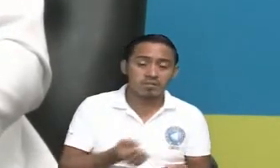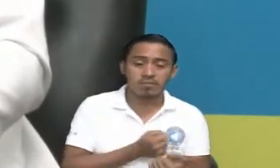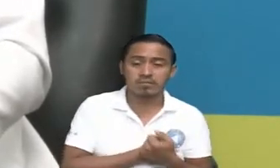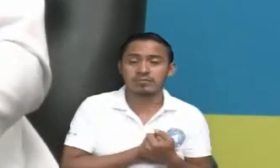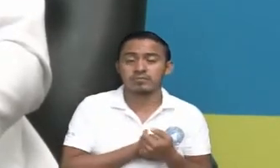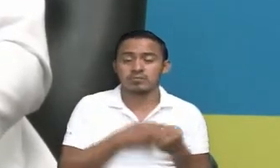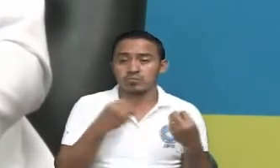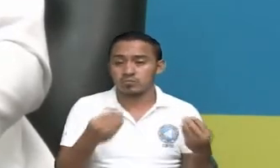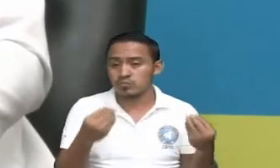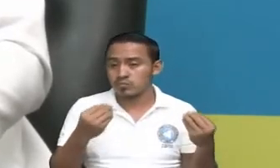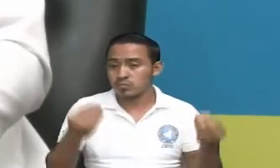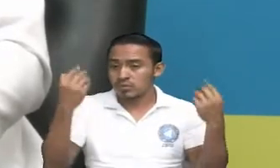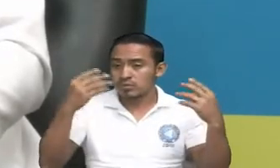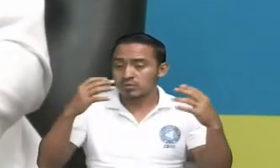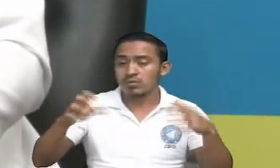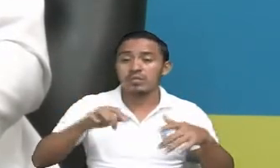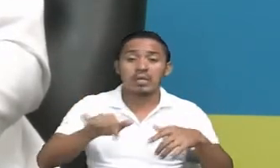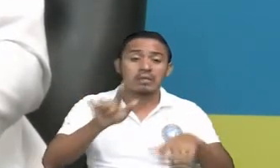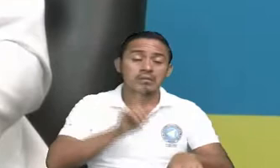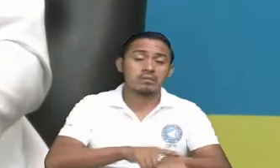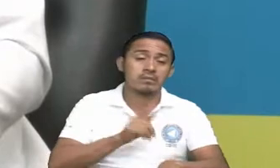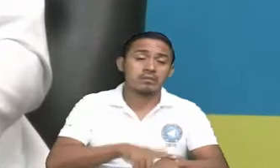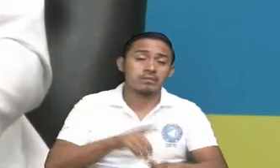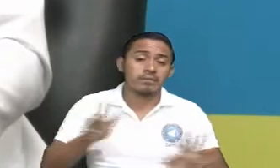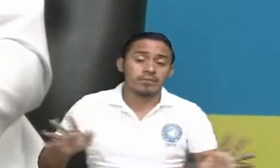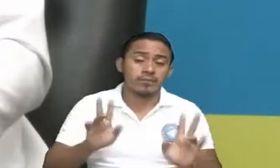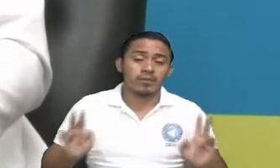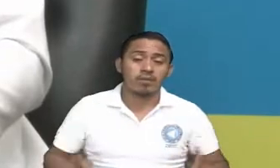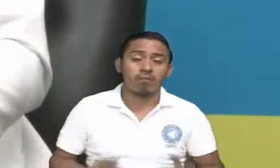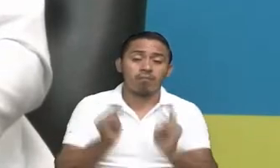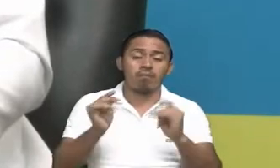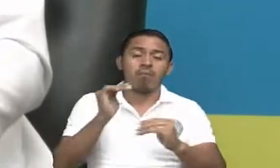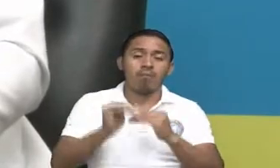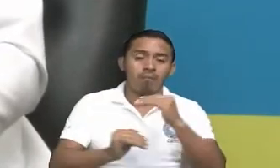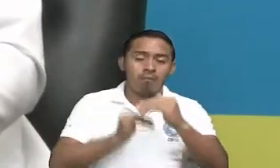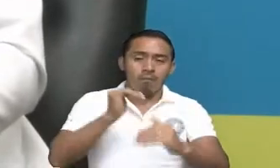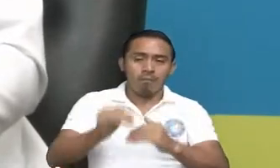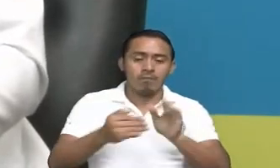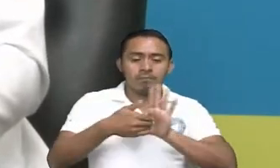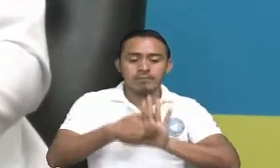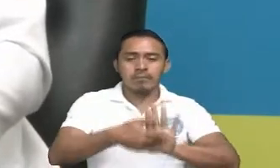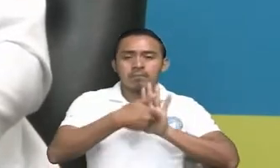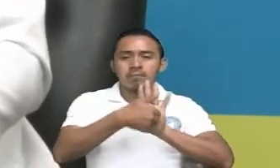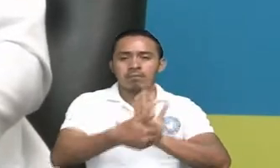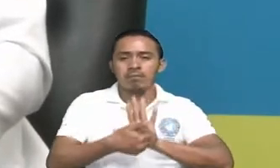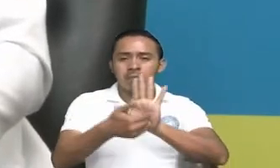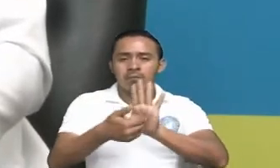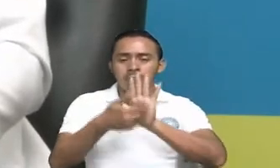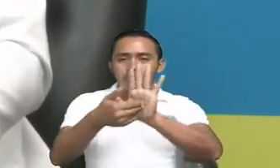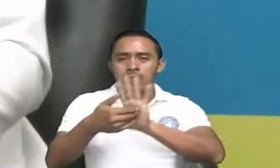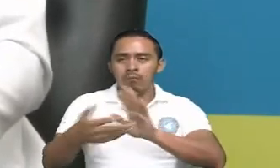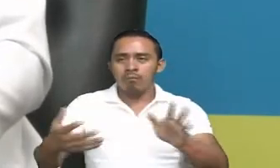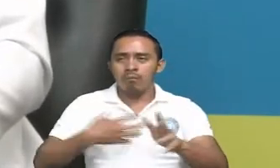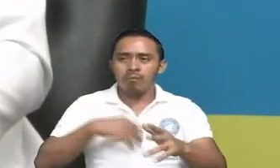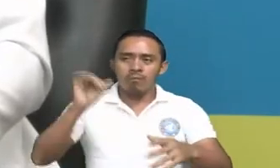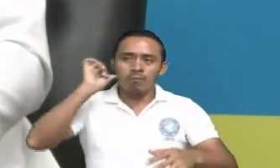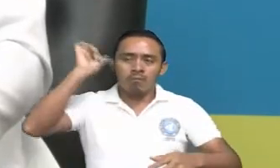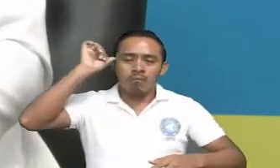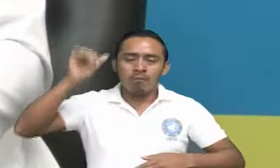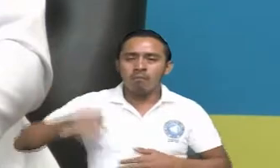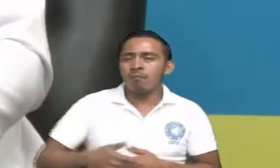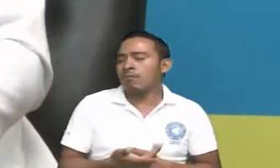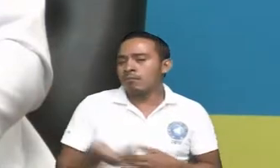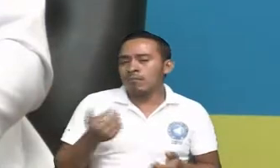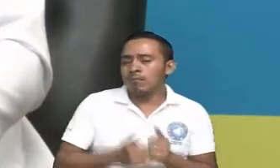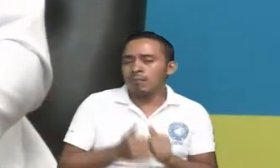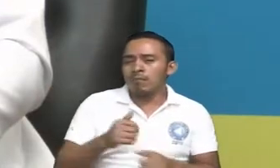muchas cosas, ¿verdad?, que sufrimos en algún momento de nuestra vida y lo vamos replicando o proyectando en nuestras etapas adultas. ¿Traumas como qué, por ejemplo?